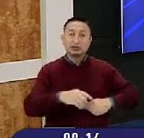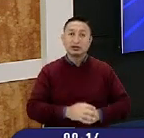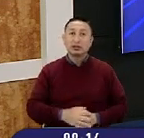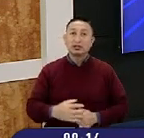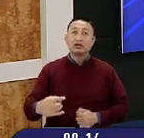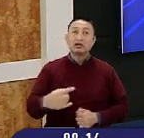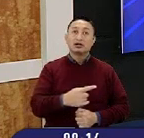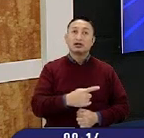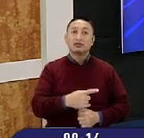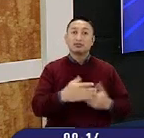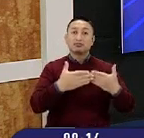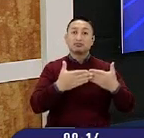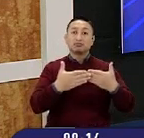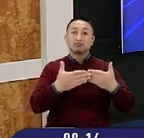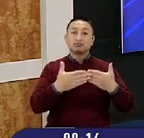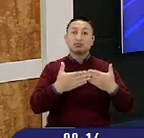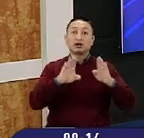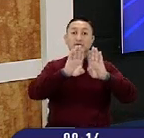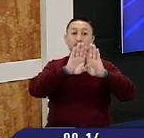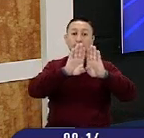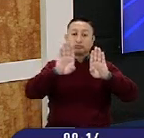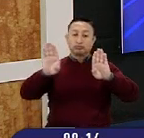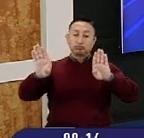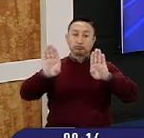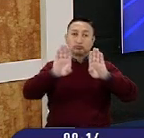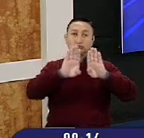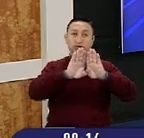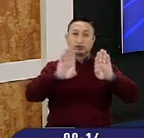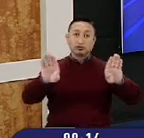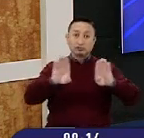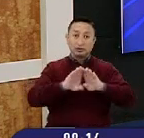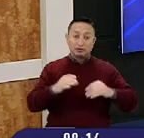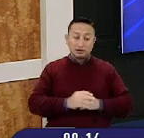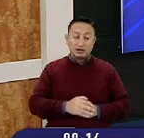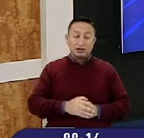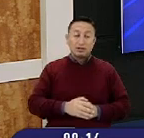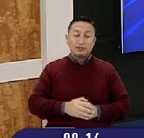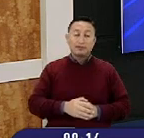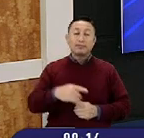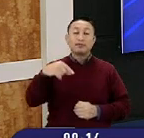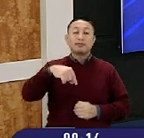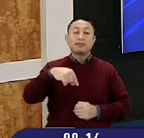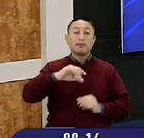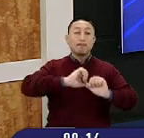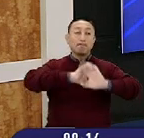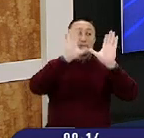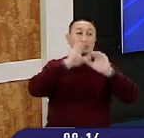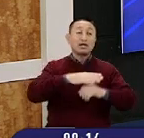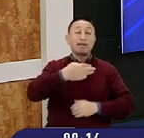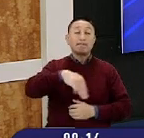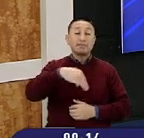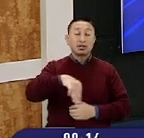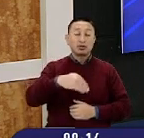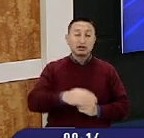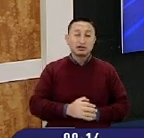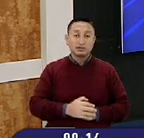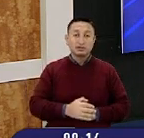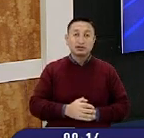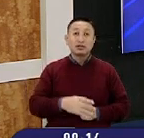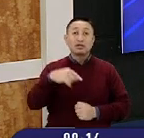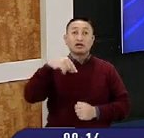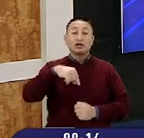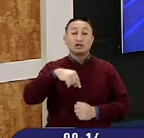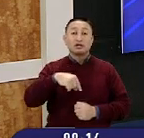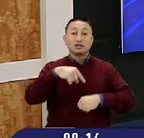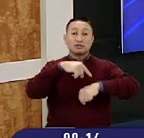que permite abrir y cerrar las agujas de la vía. Debido a esto, durante la mañana de este día miércoles, el intervalo de